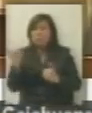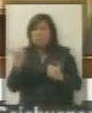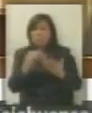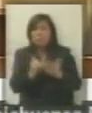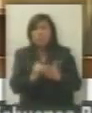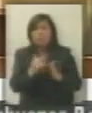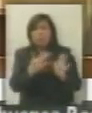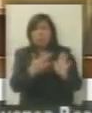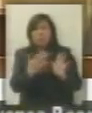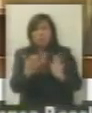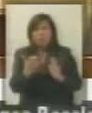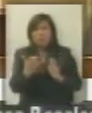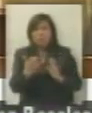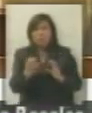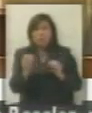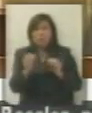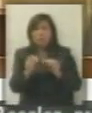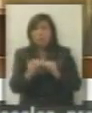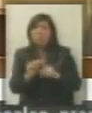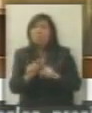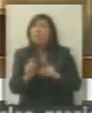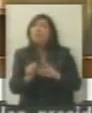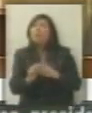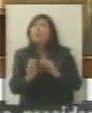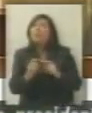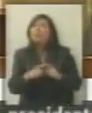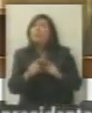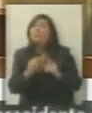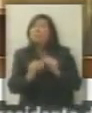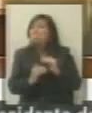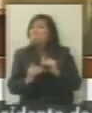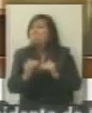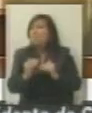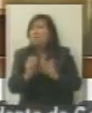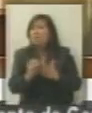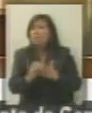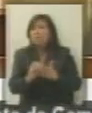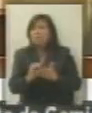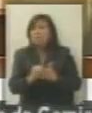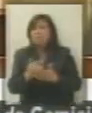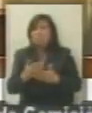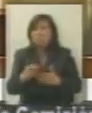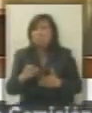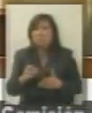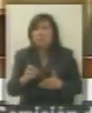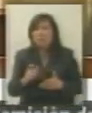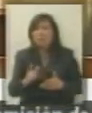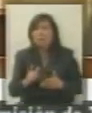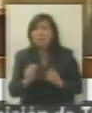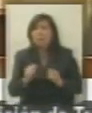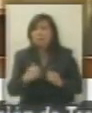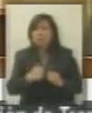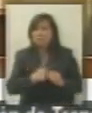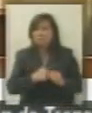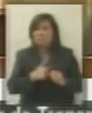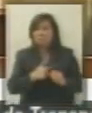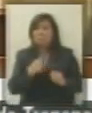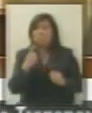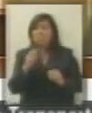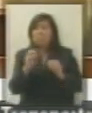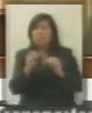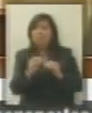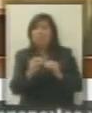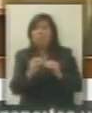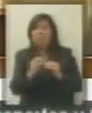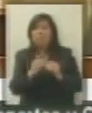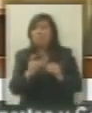a los 800 millones de soles permitirá una mayor celeridad de los procesos penales. Asimismo, para dar cumplimiento a